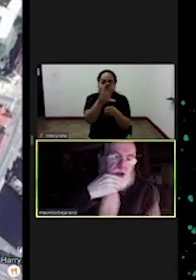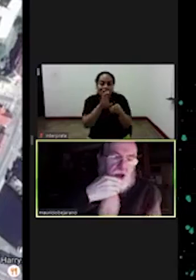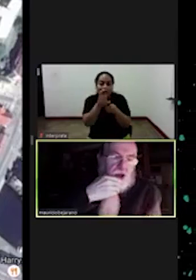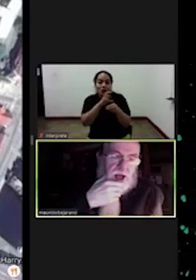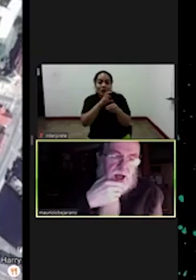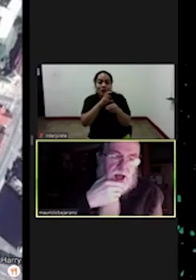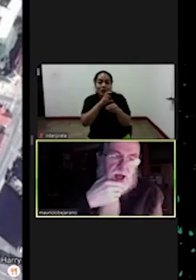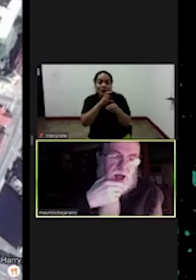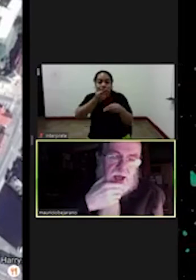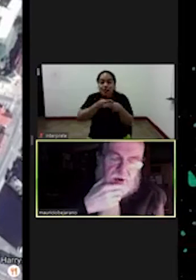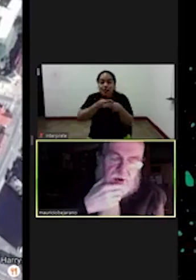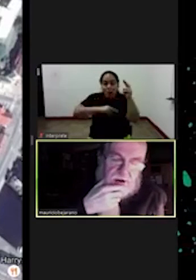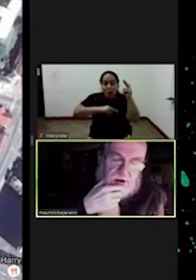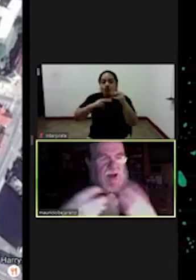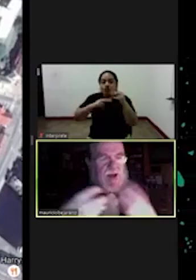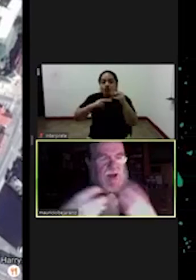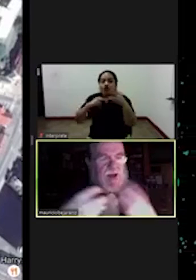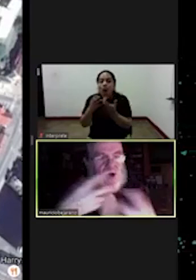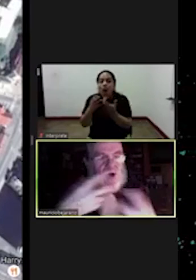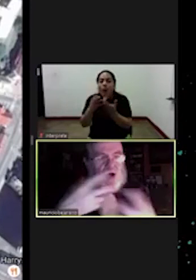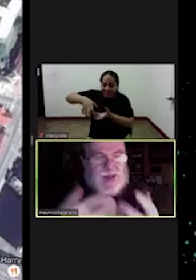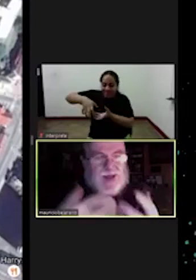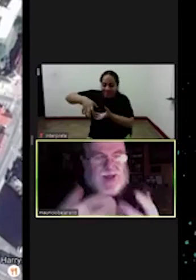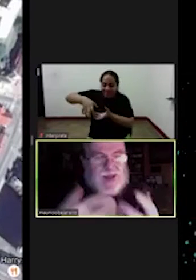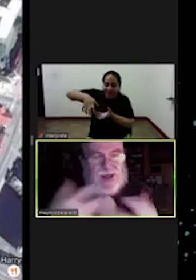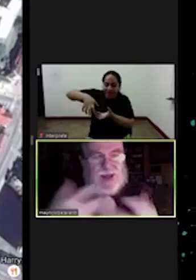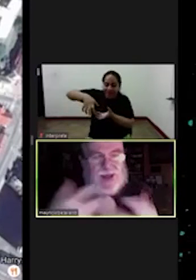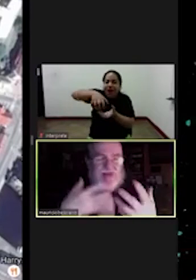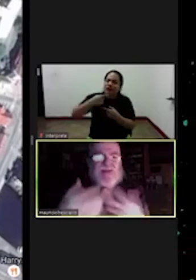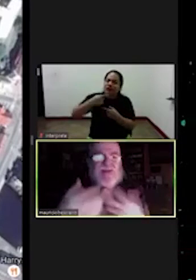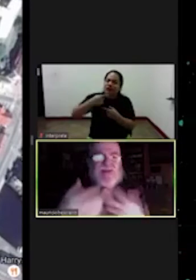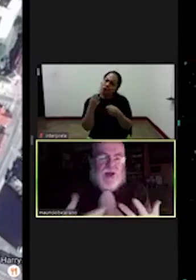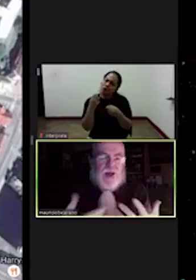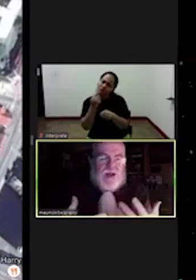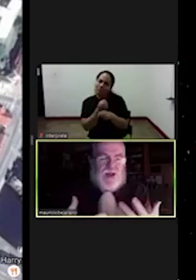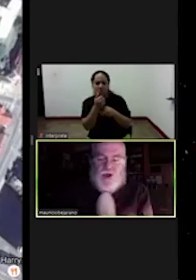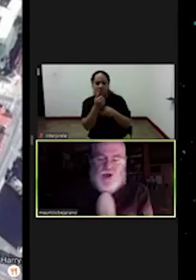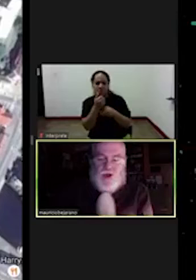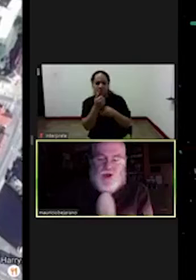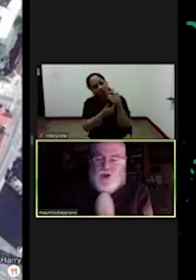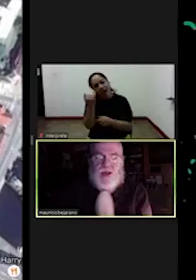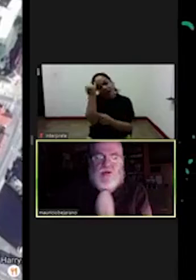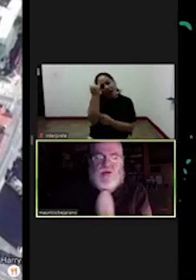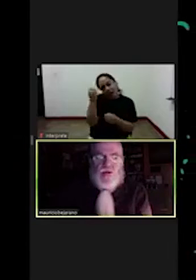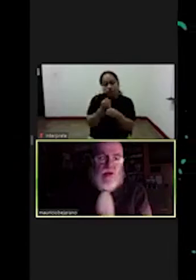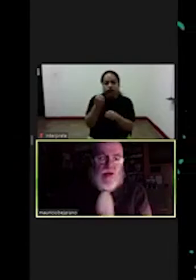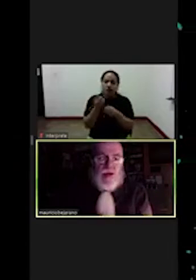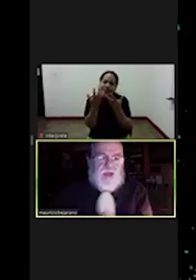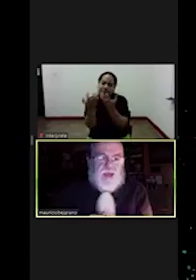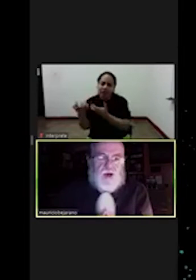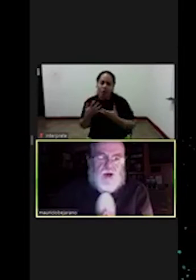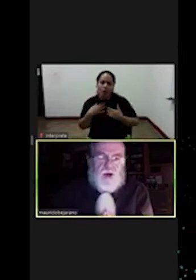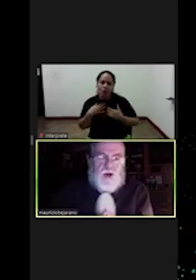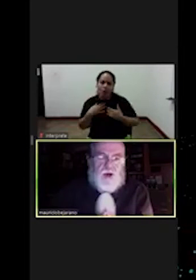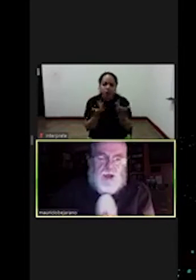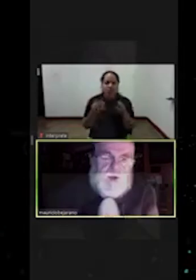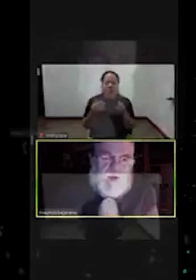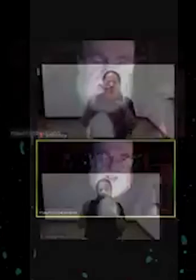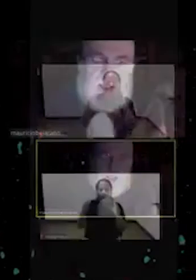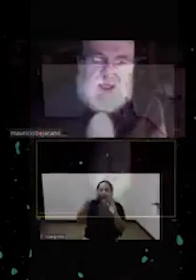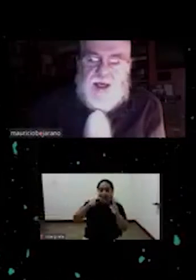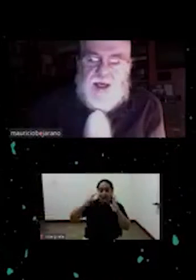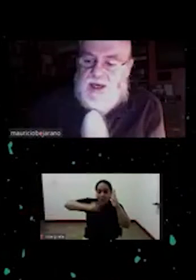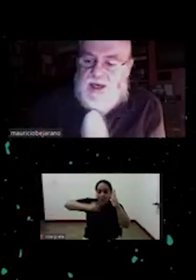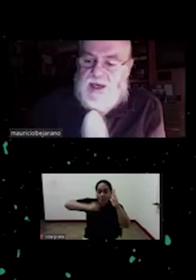la grava. Entonces yo empecé a trabajar con la idea, yo quiero poner sonidos en ese castillo, quiero mandar